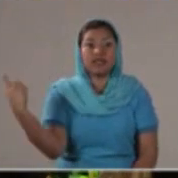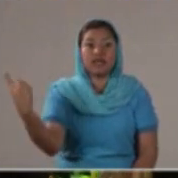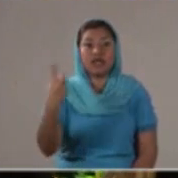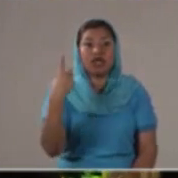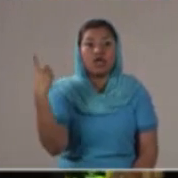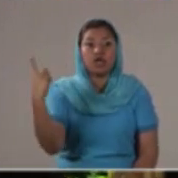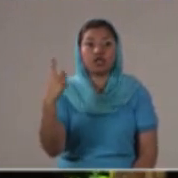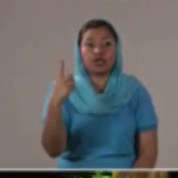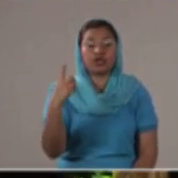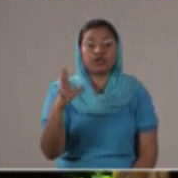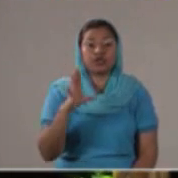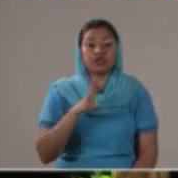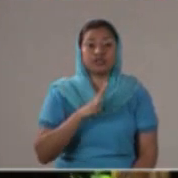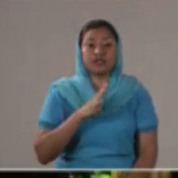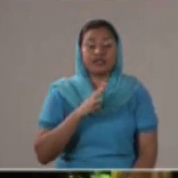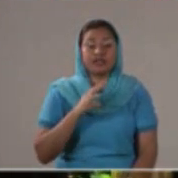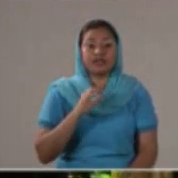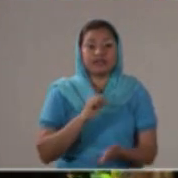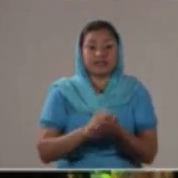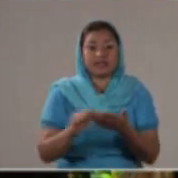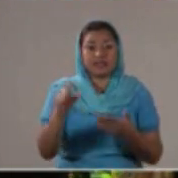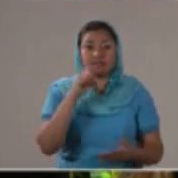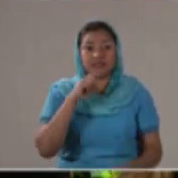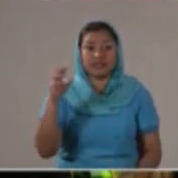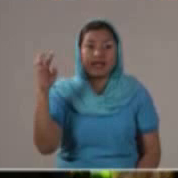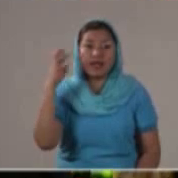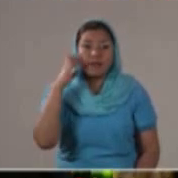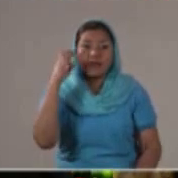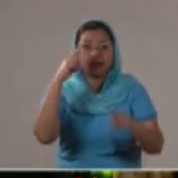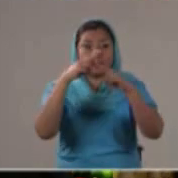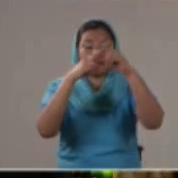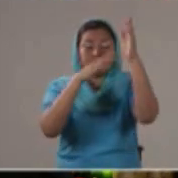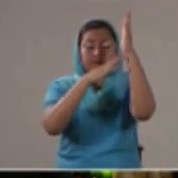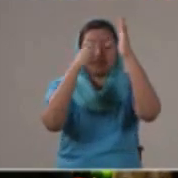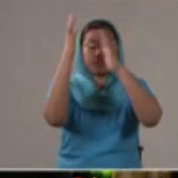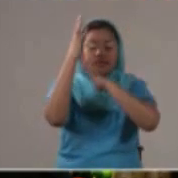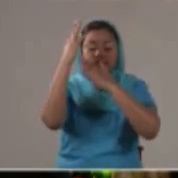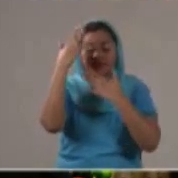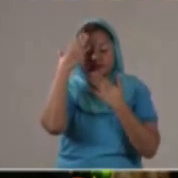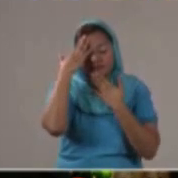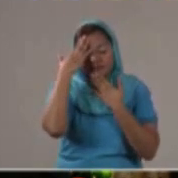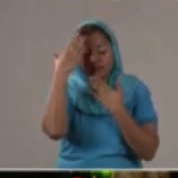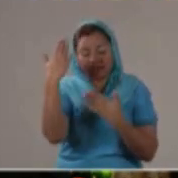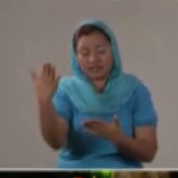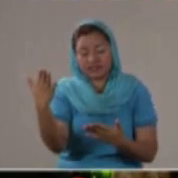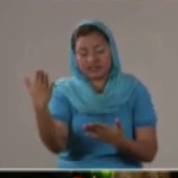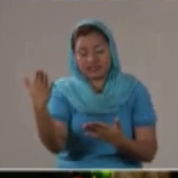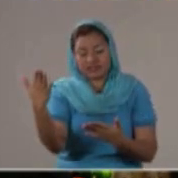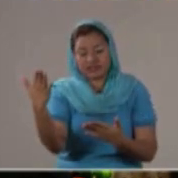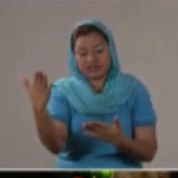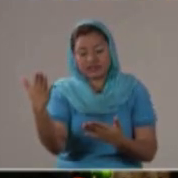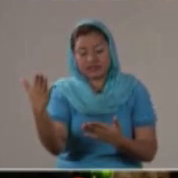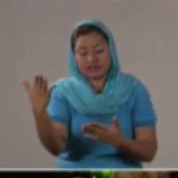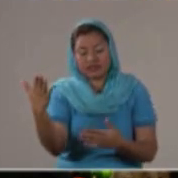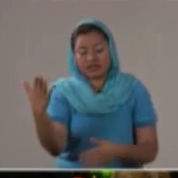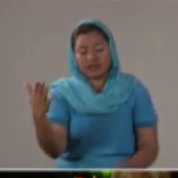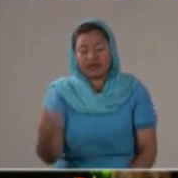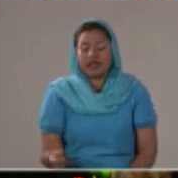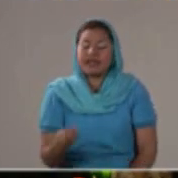proceder entonces a orar. Padre, en el nombre de Jesús, muchas gracias. Antes de comer el